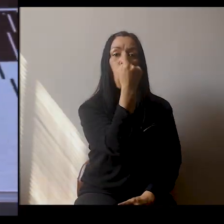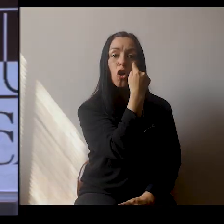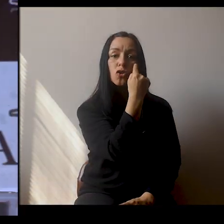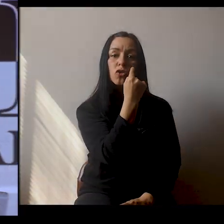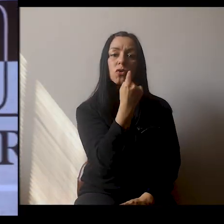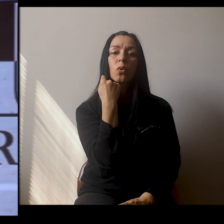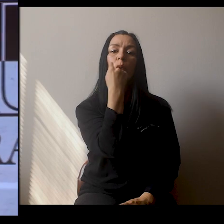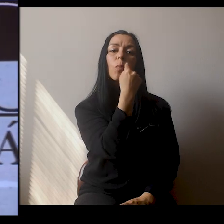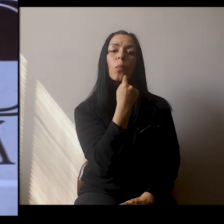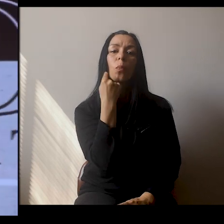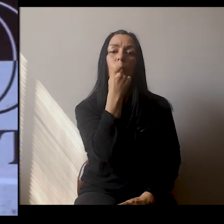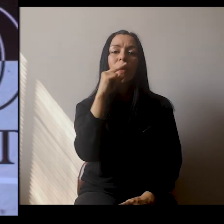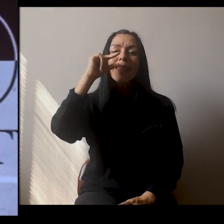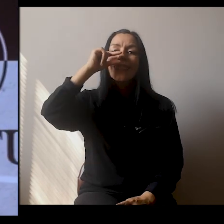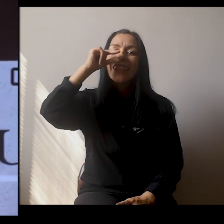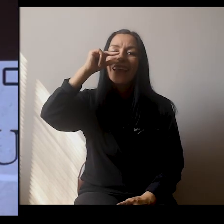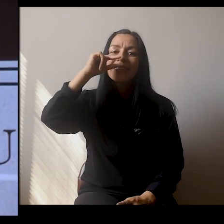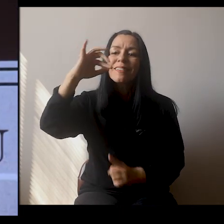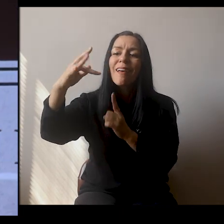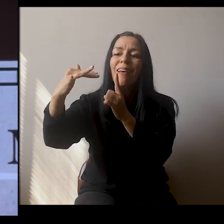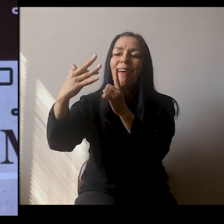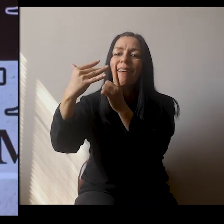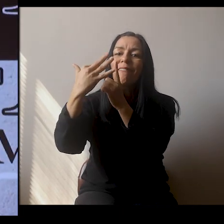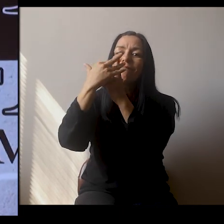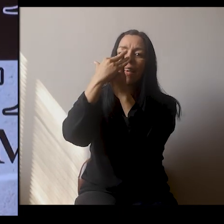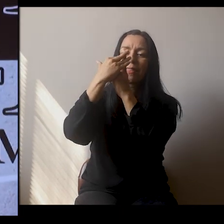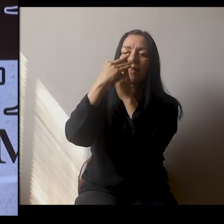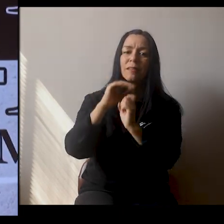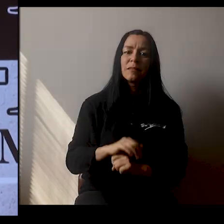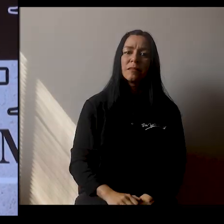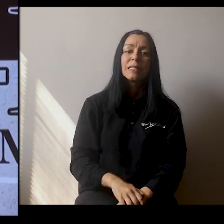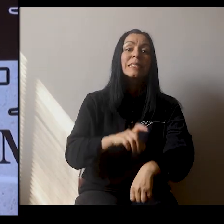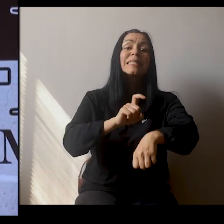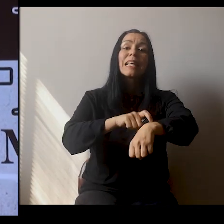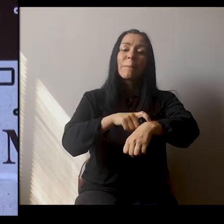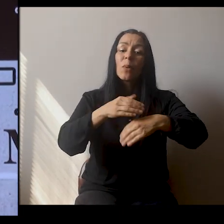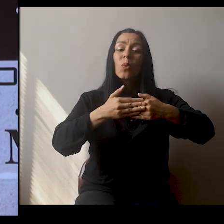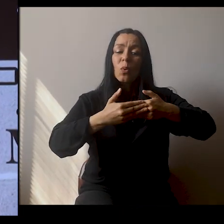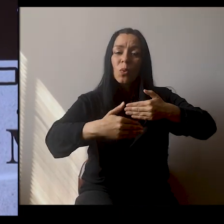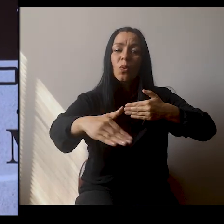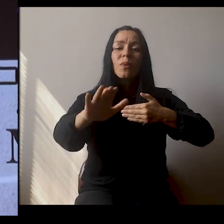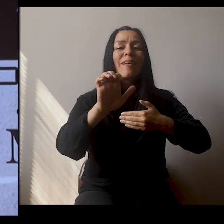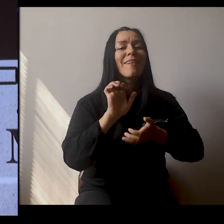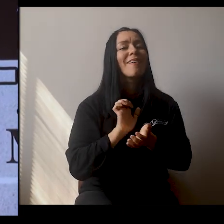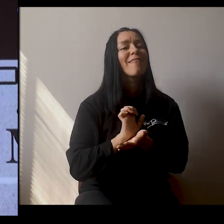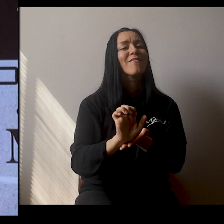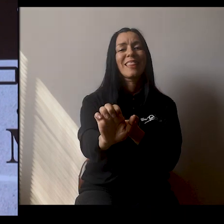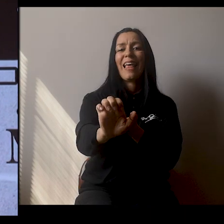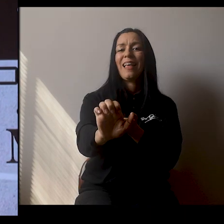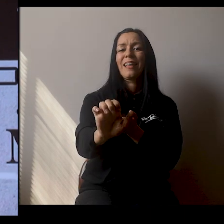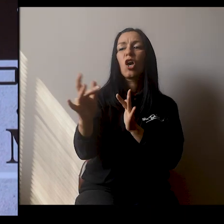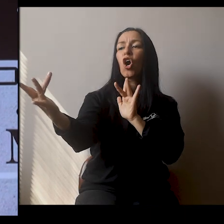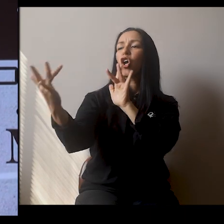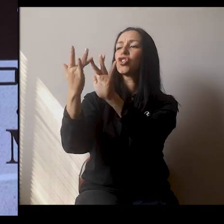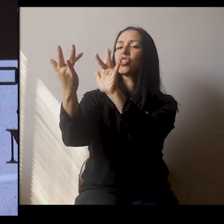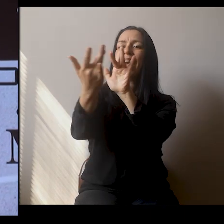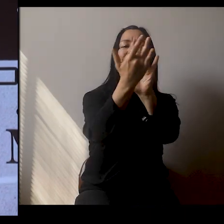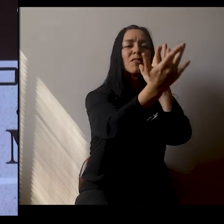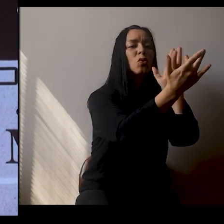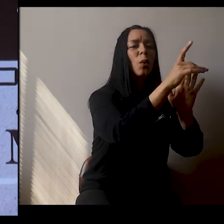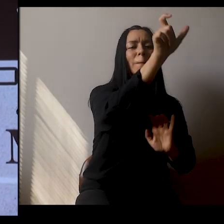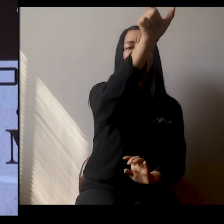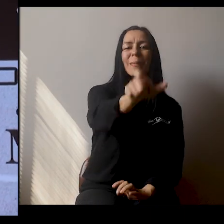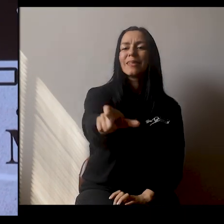esto: los ojos, la boca y la nariz. Durante un tiempo debemos evitar